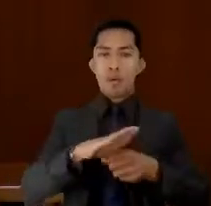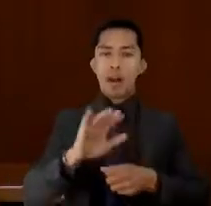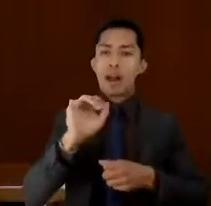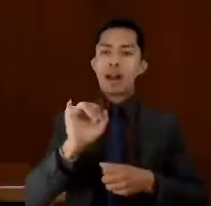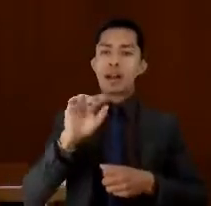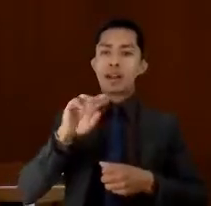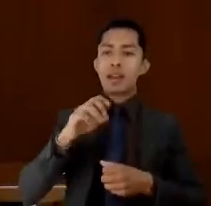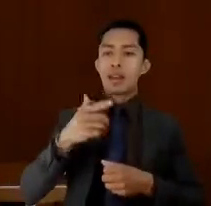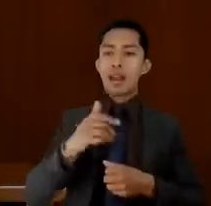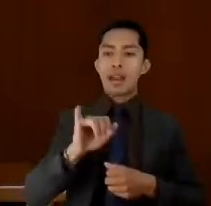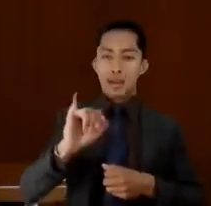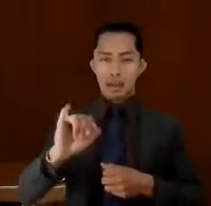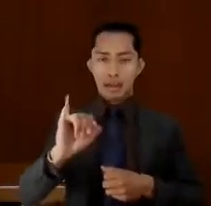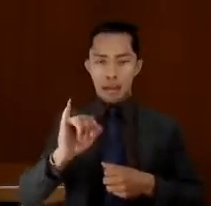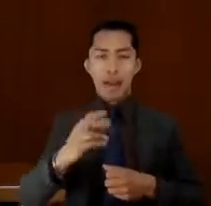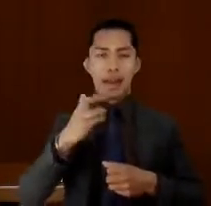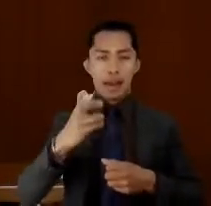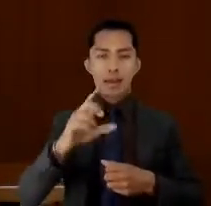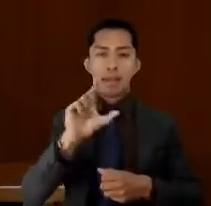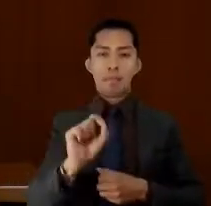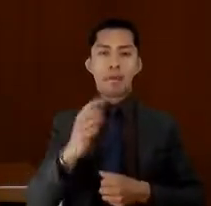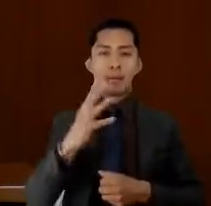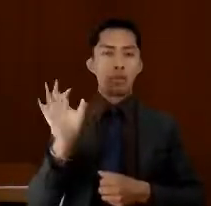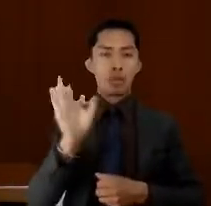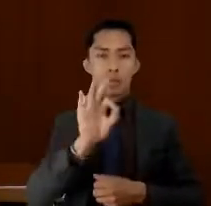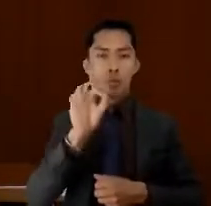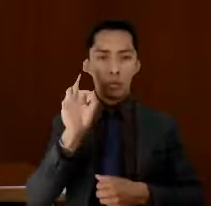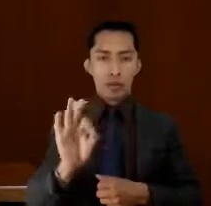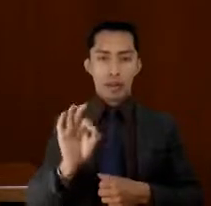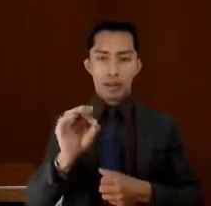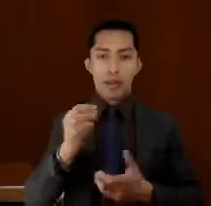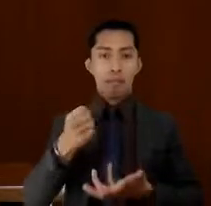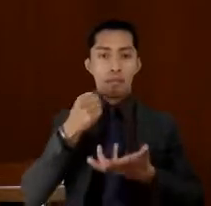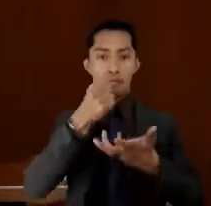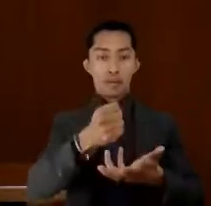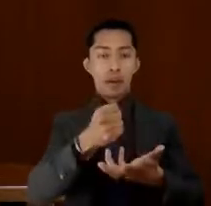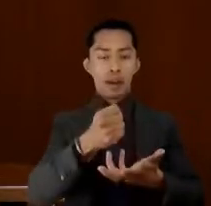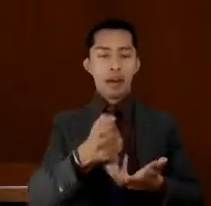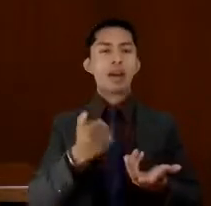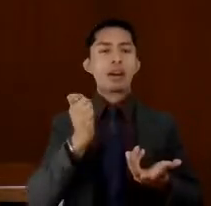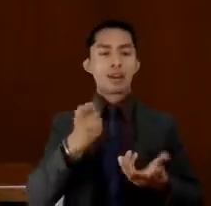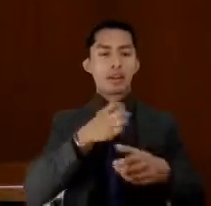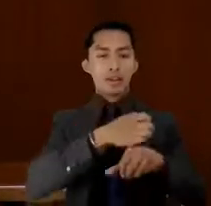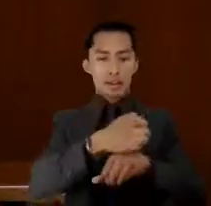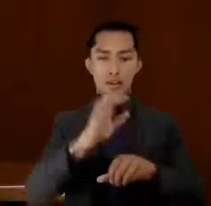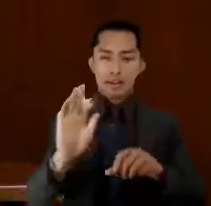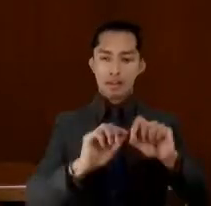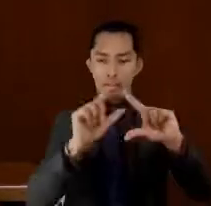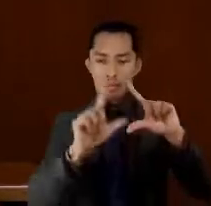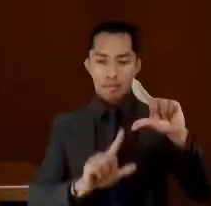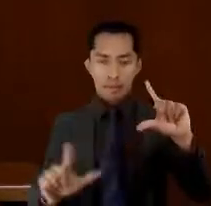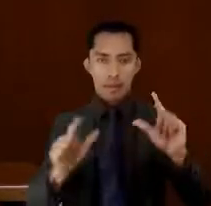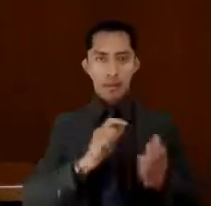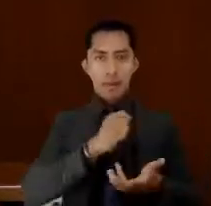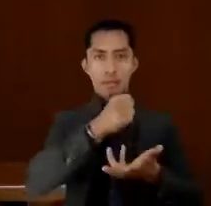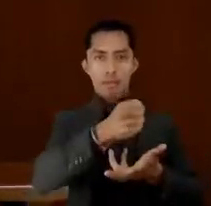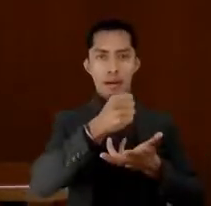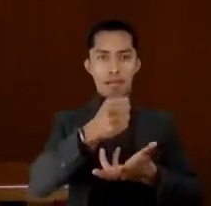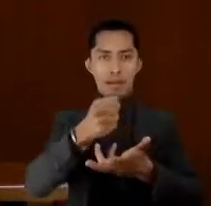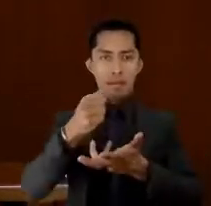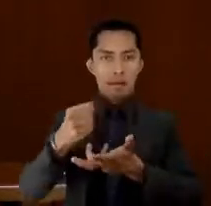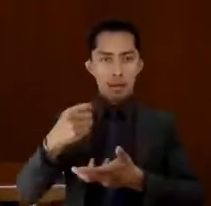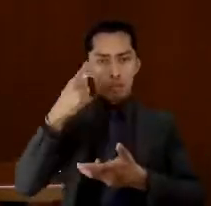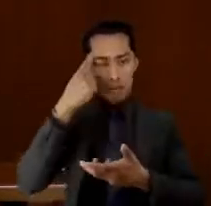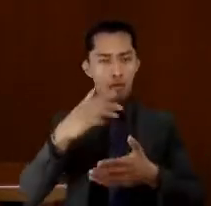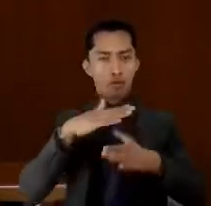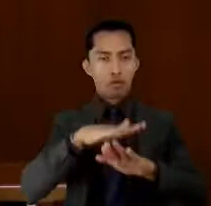y Geografía. Hasta un 25% de dicho fondo se asignará a las entidades federativas con mejores resultados en